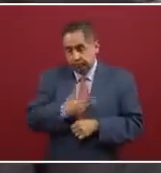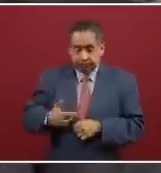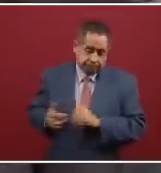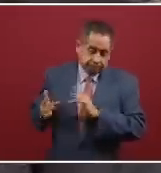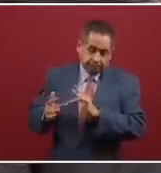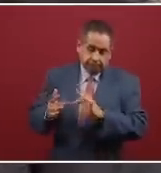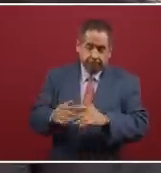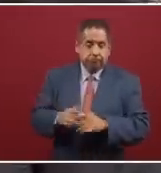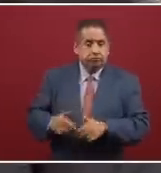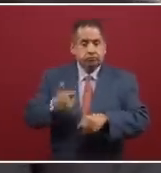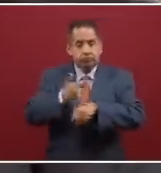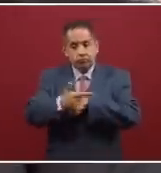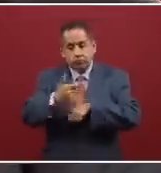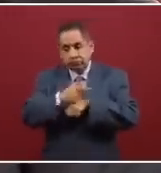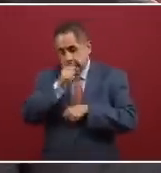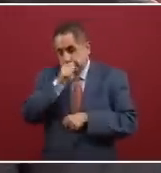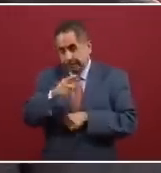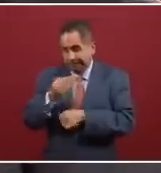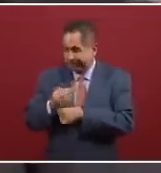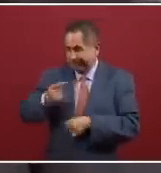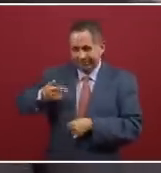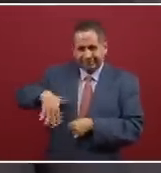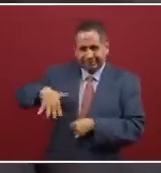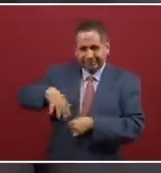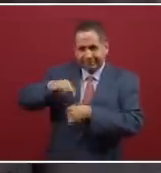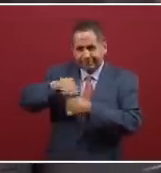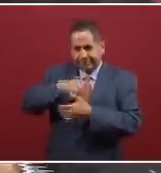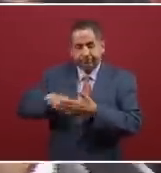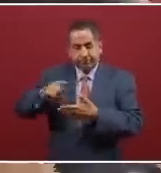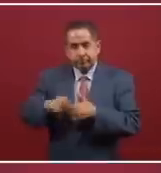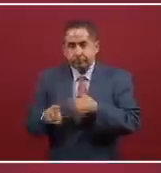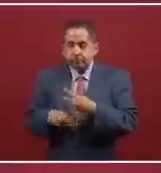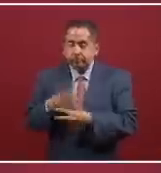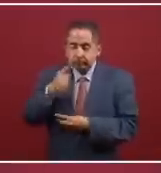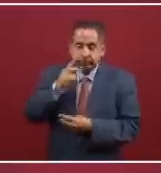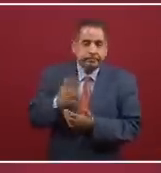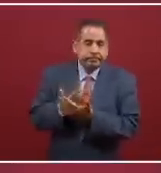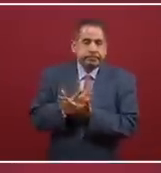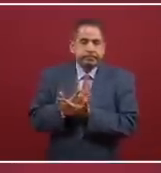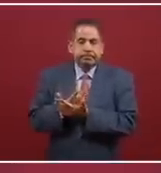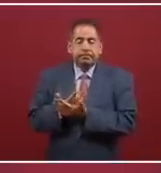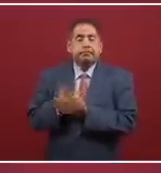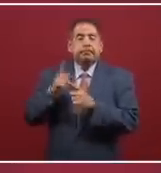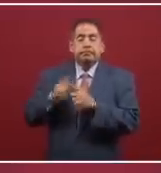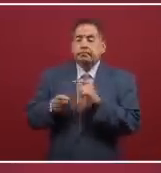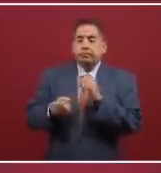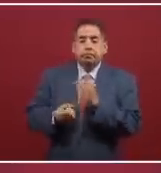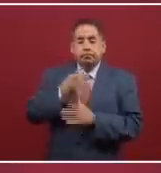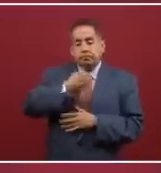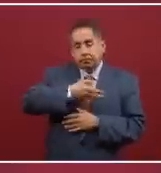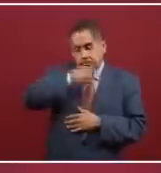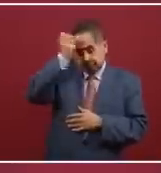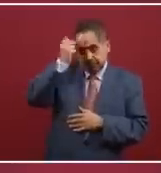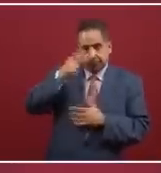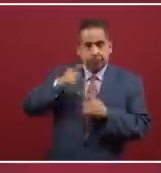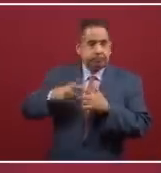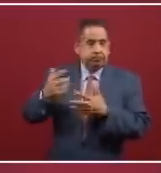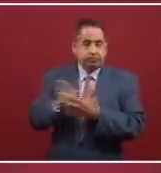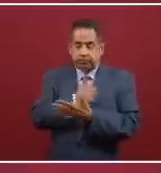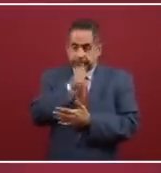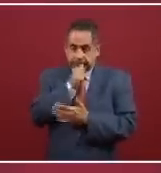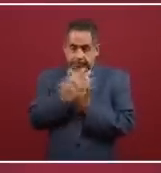guatemala bueno tiene proceso electoral muy próximo habrá que ver quién resulta vencedor vencedora